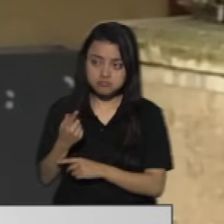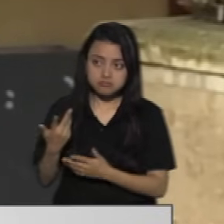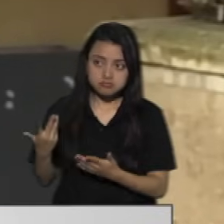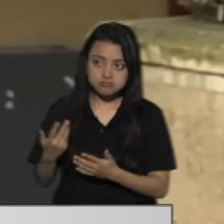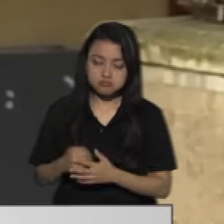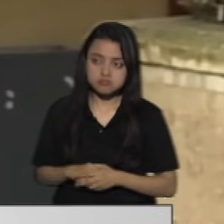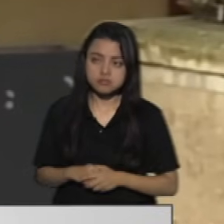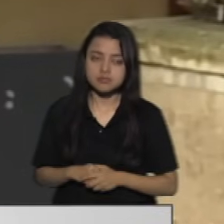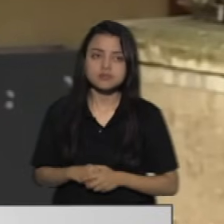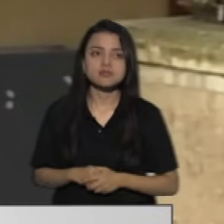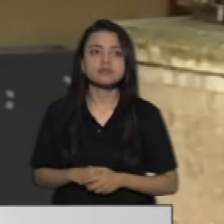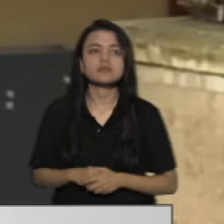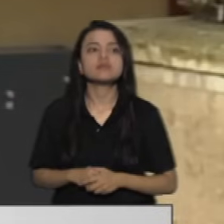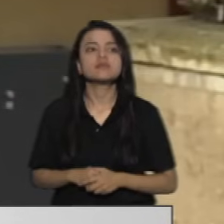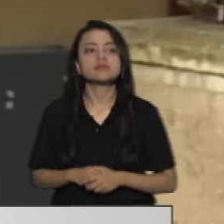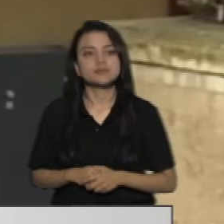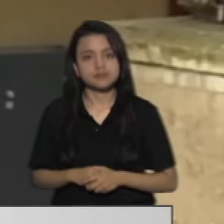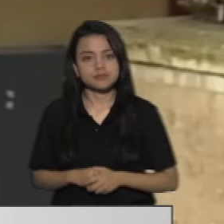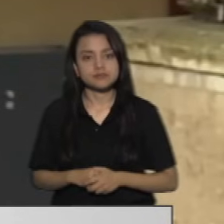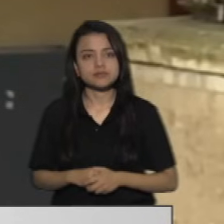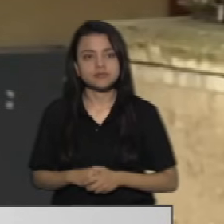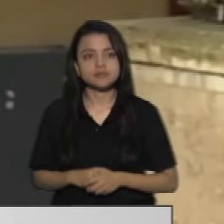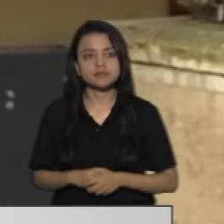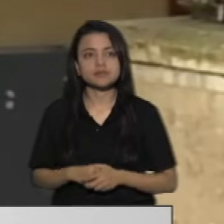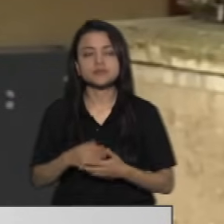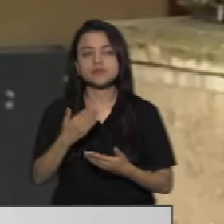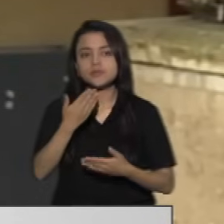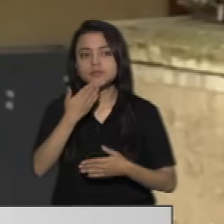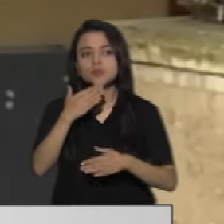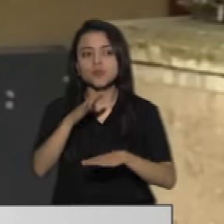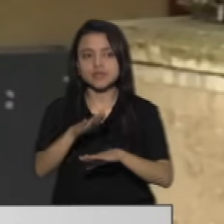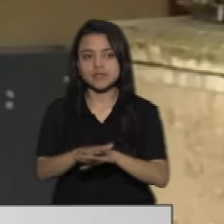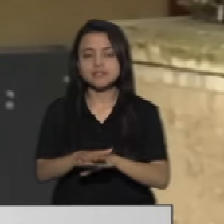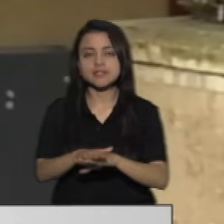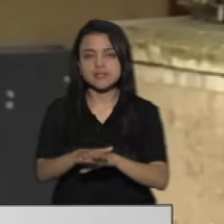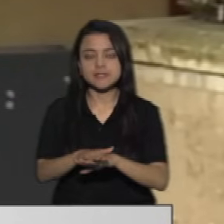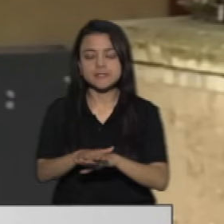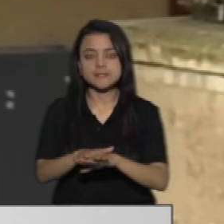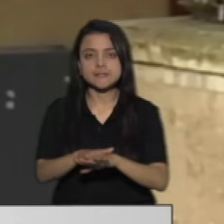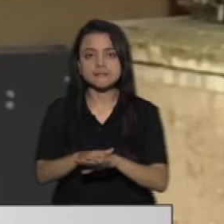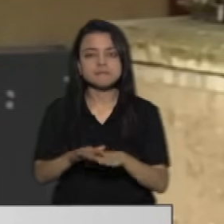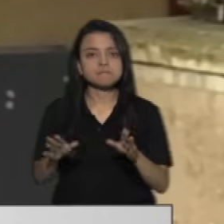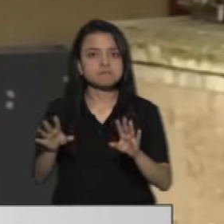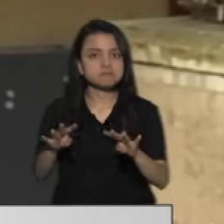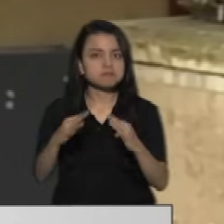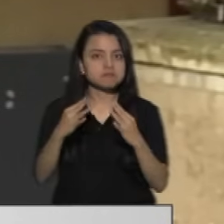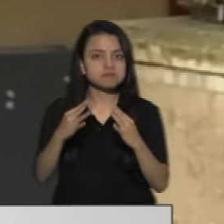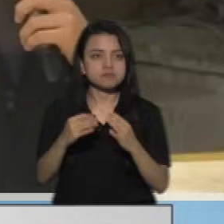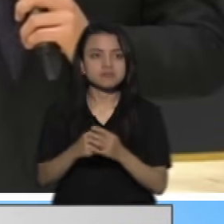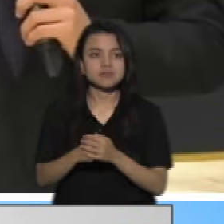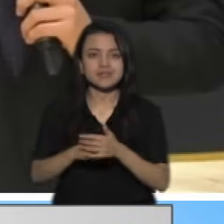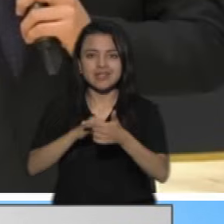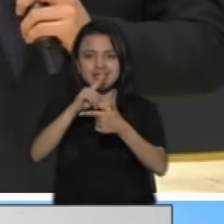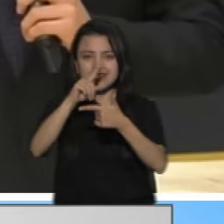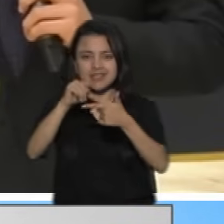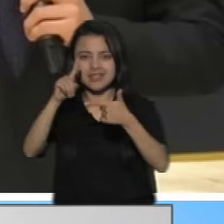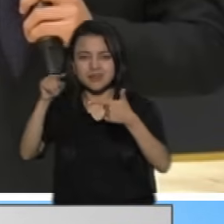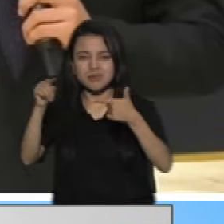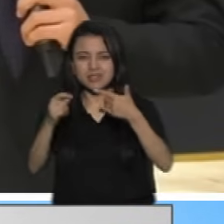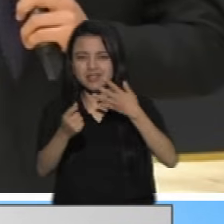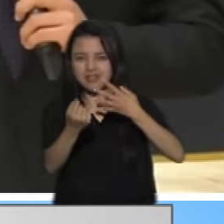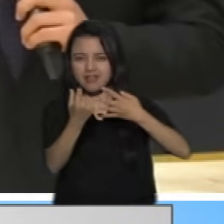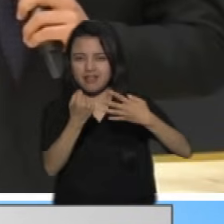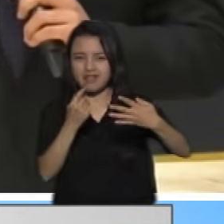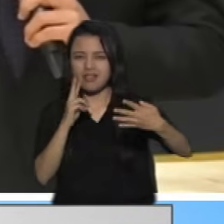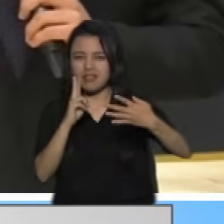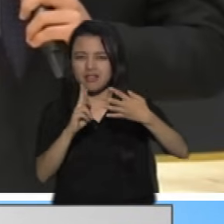Hola Luisa, ¿qué tal? Muy buenas tardes para usted y para toda nuestra audiencia. Precisamente en la entrega de los resultados de la encuesta de percepción ciudadana de Bogotá, ¿cómo vamos? Que entre